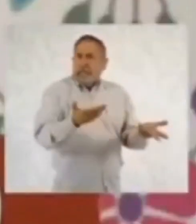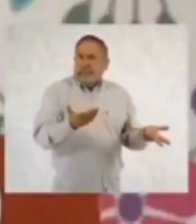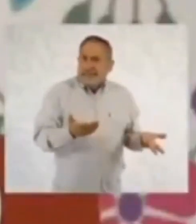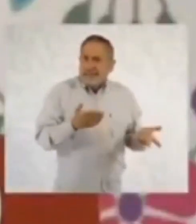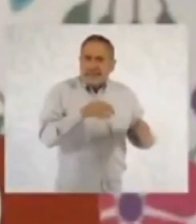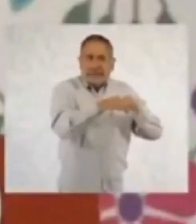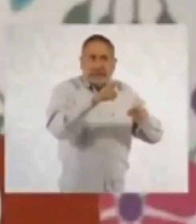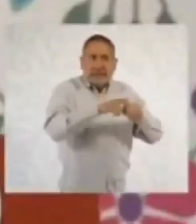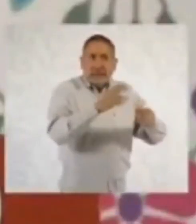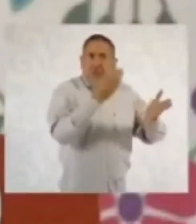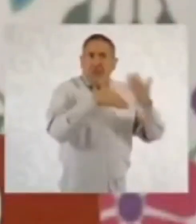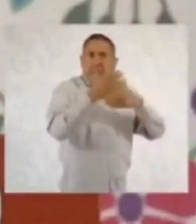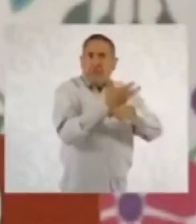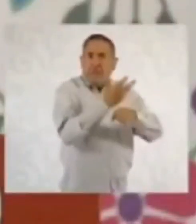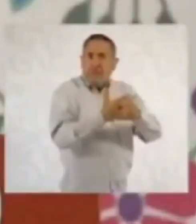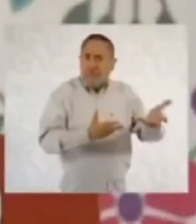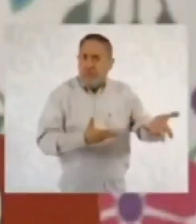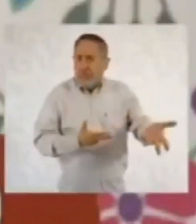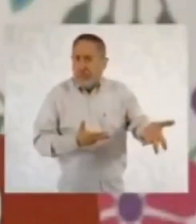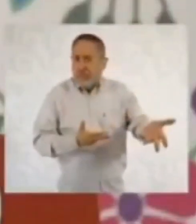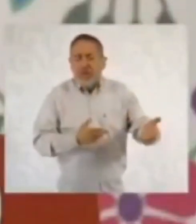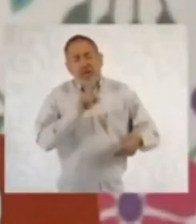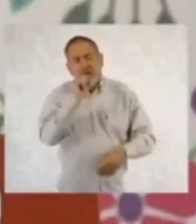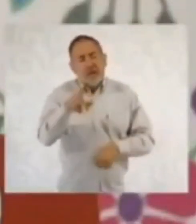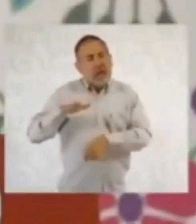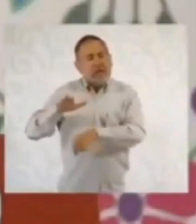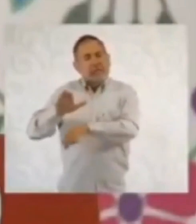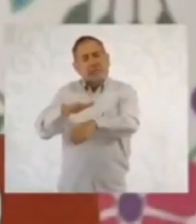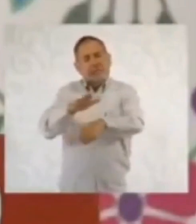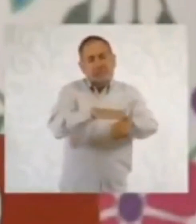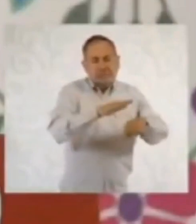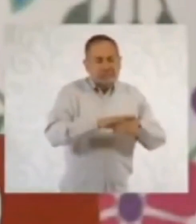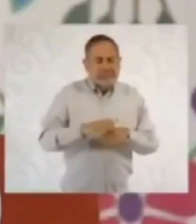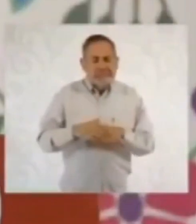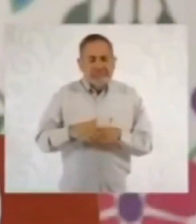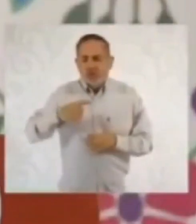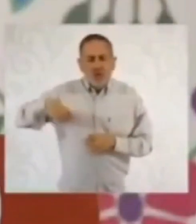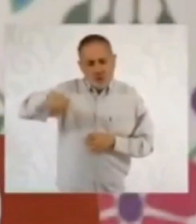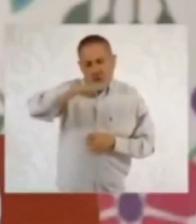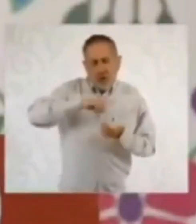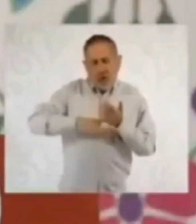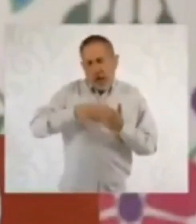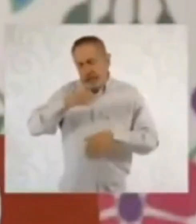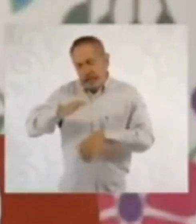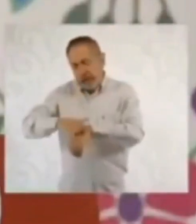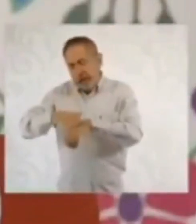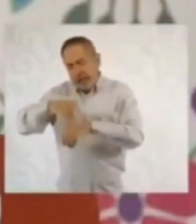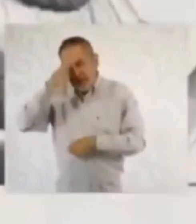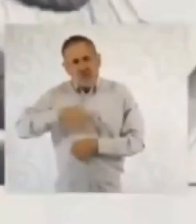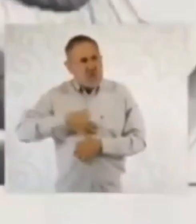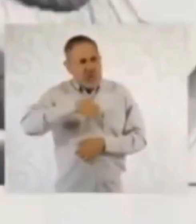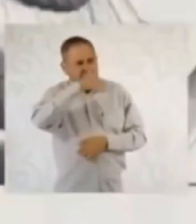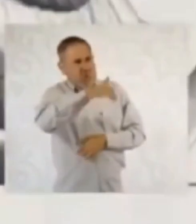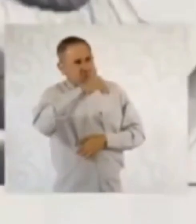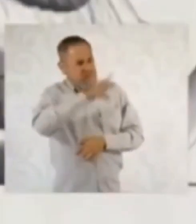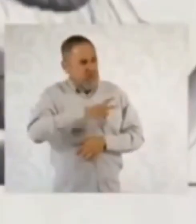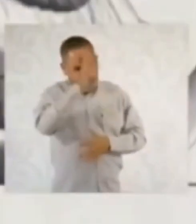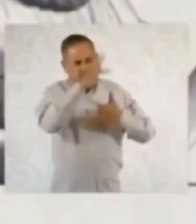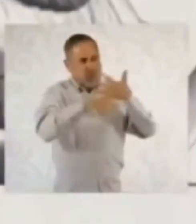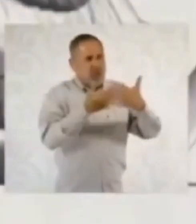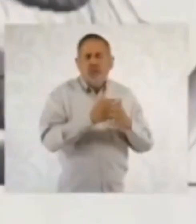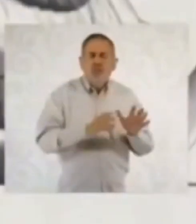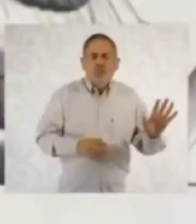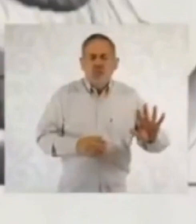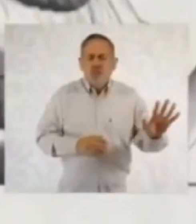llamado pues a no generar acciones violentas y